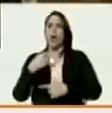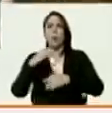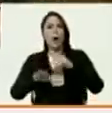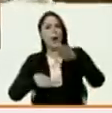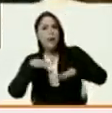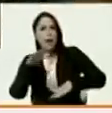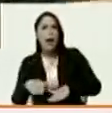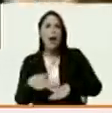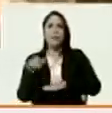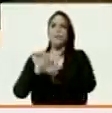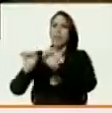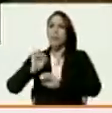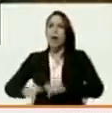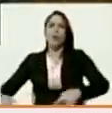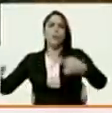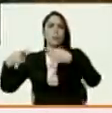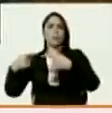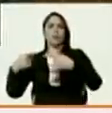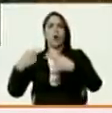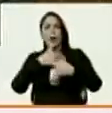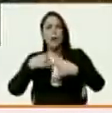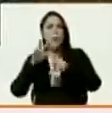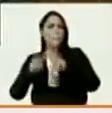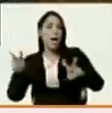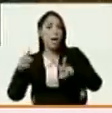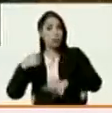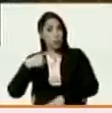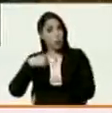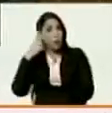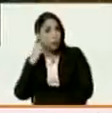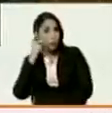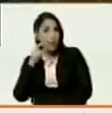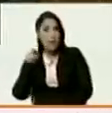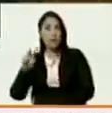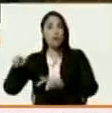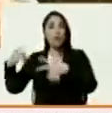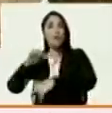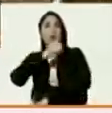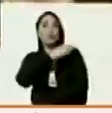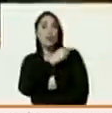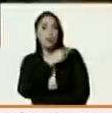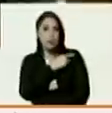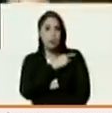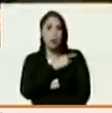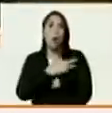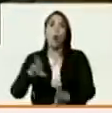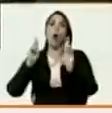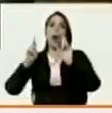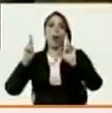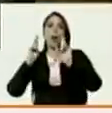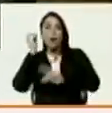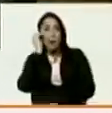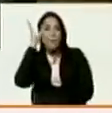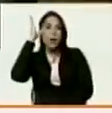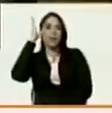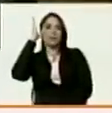confrontación, queremos la paz. Eso fue lo que yo escuché de la nueva junta directiva. Ojalá sean capaces de llevarlo a la